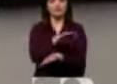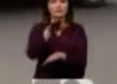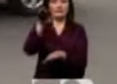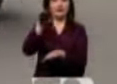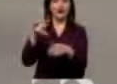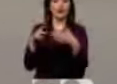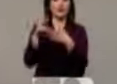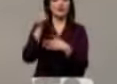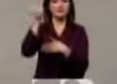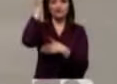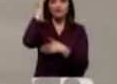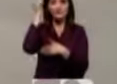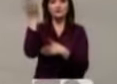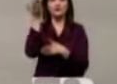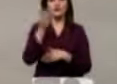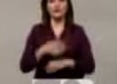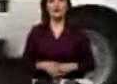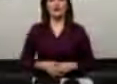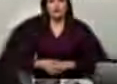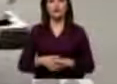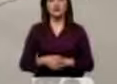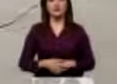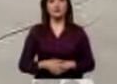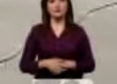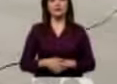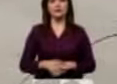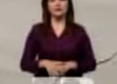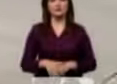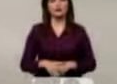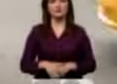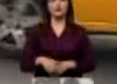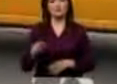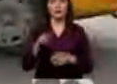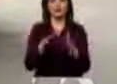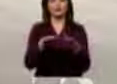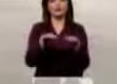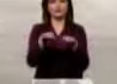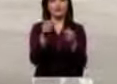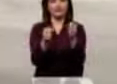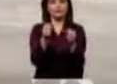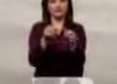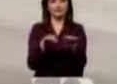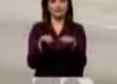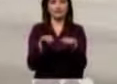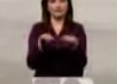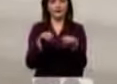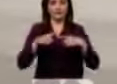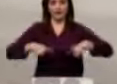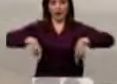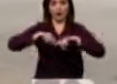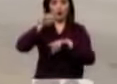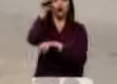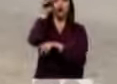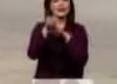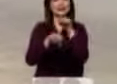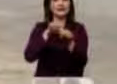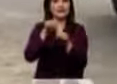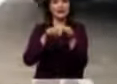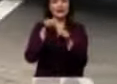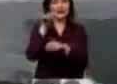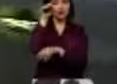fue inaugurado el día de ayer, como lo manifestaste. En este momento les mostramos los vehículos que vienen desde el redondel de ciclista, que tienen tres